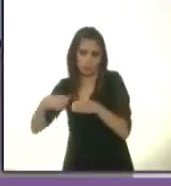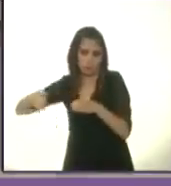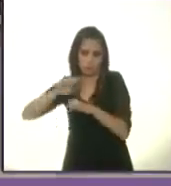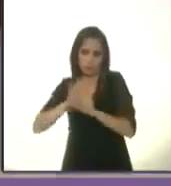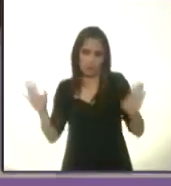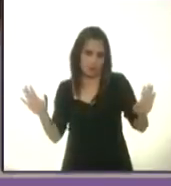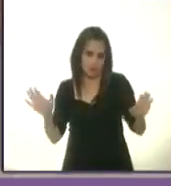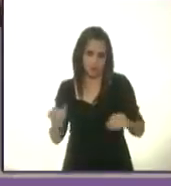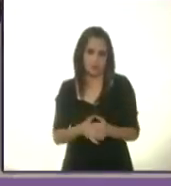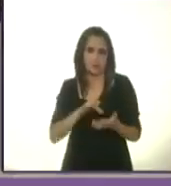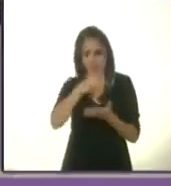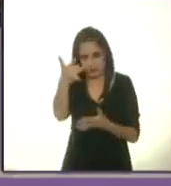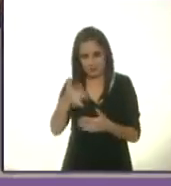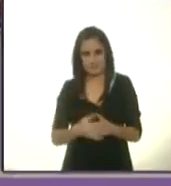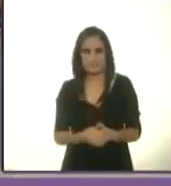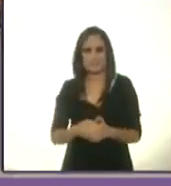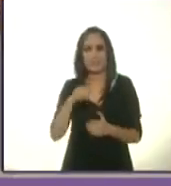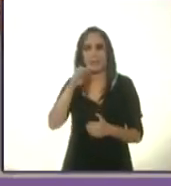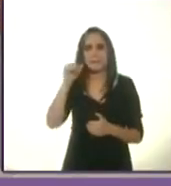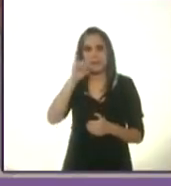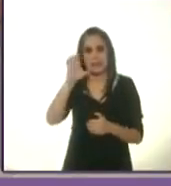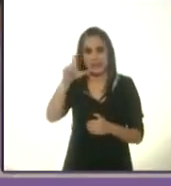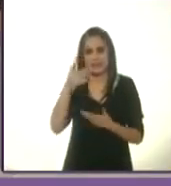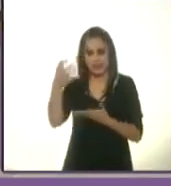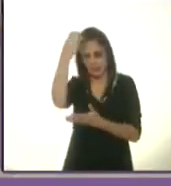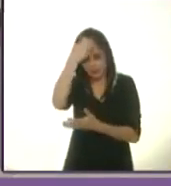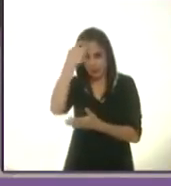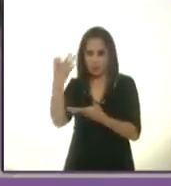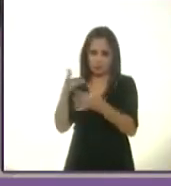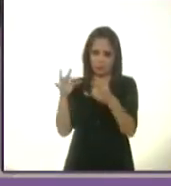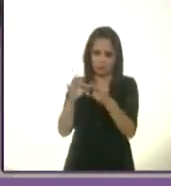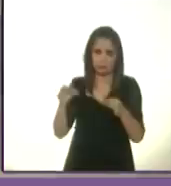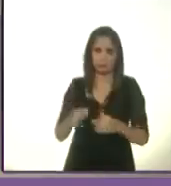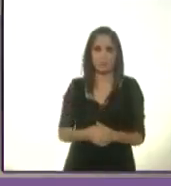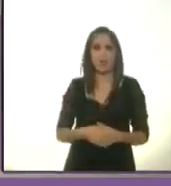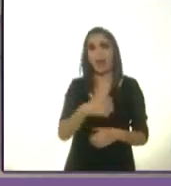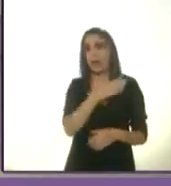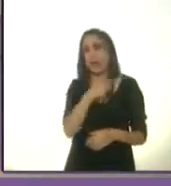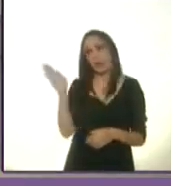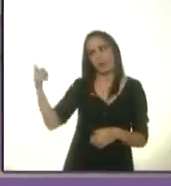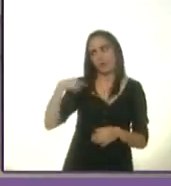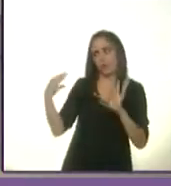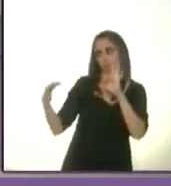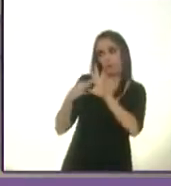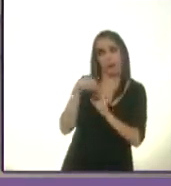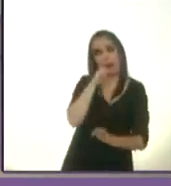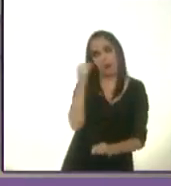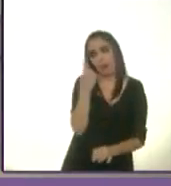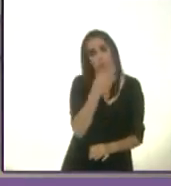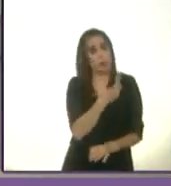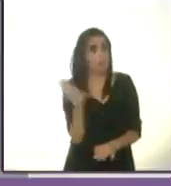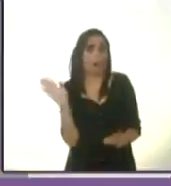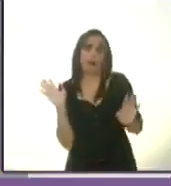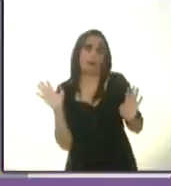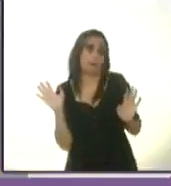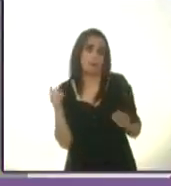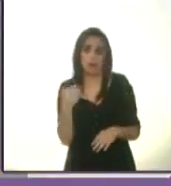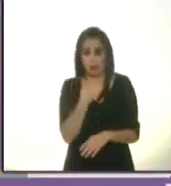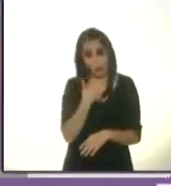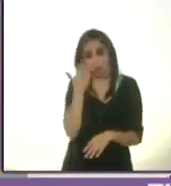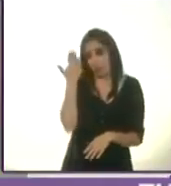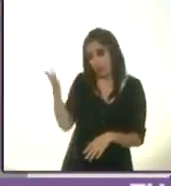gracias candidata mikel arriola tiene el uso de la voz que bueno que no tenemos nada que ver yo lo único que te pediría